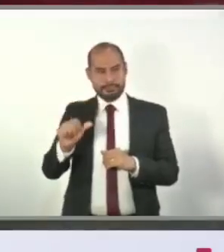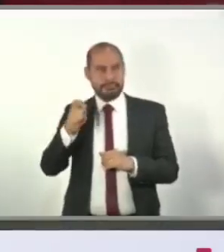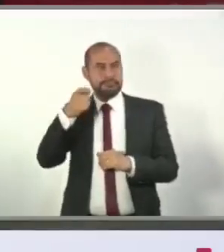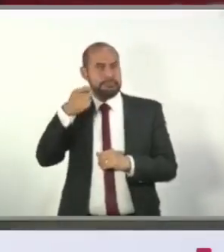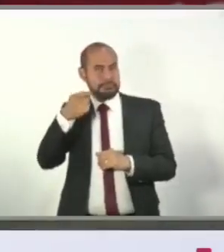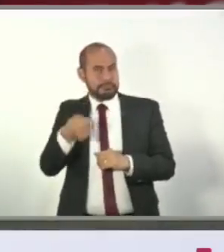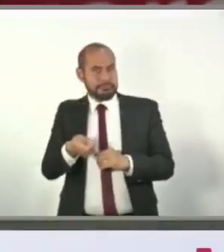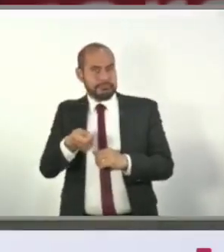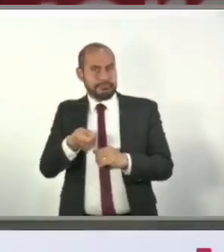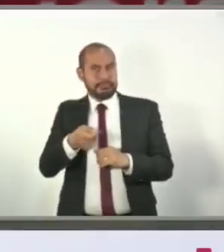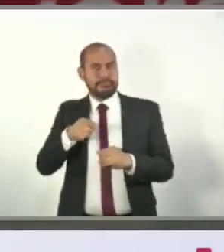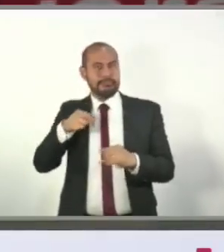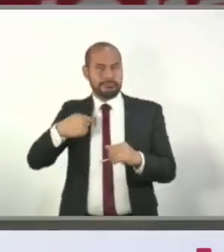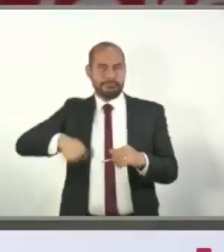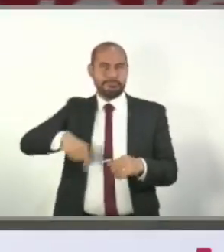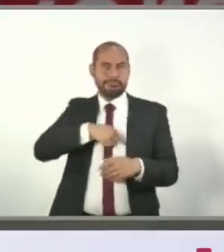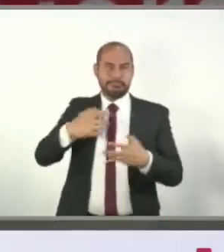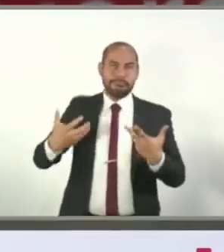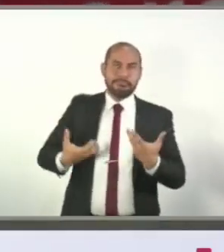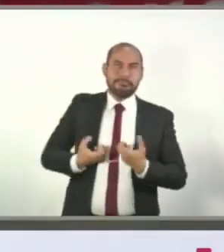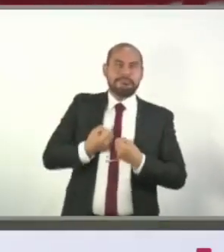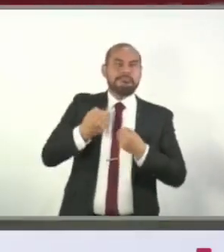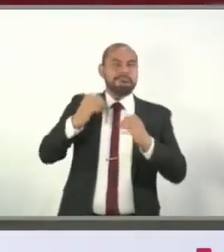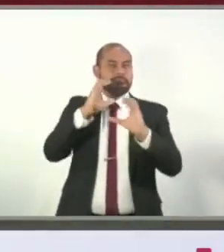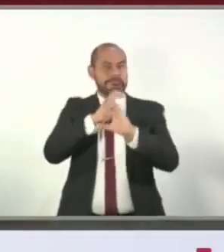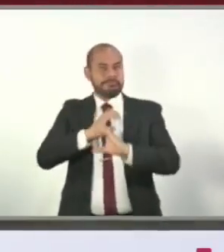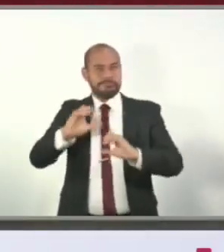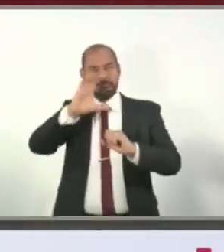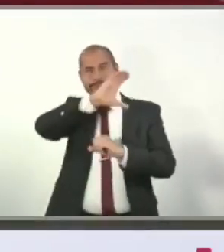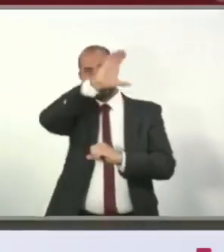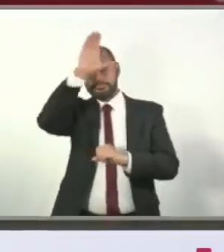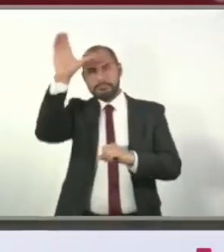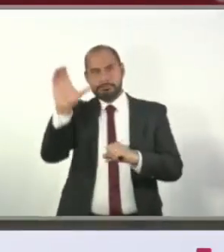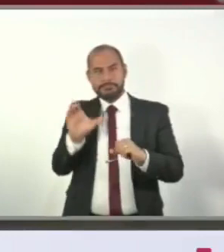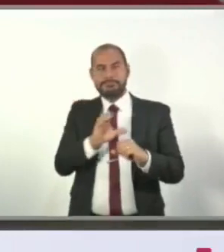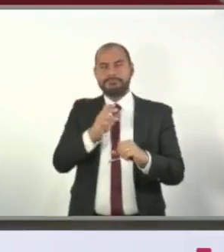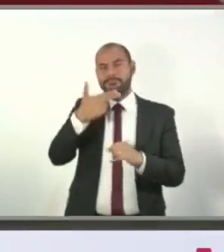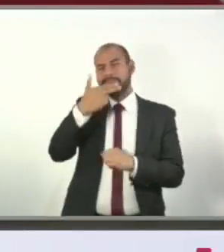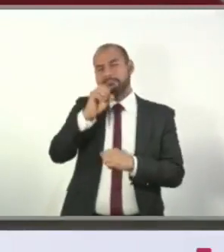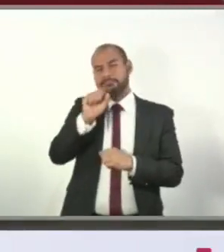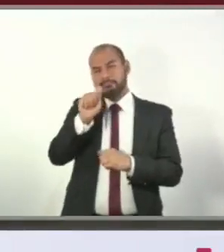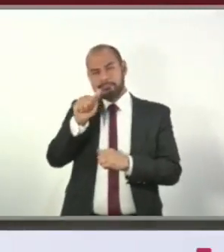hosana en el cielo. Hosana,